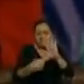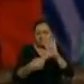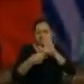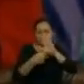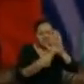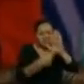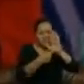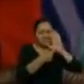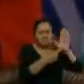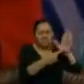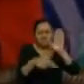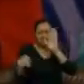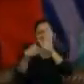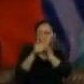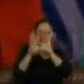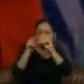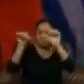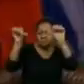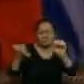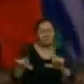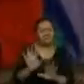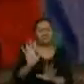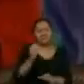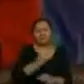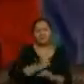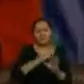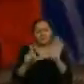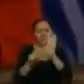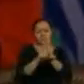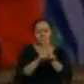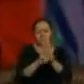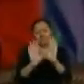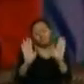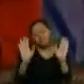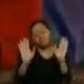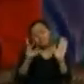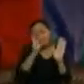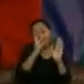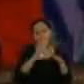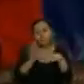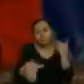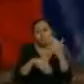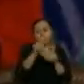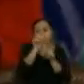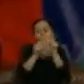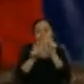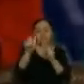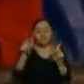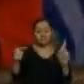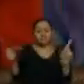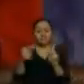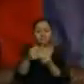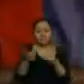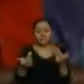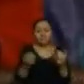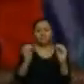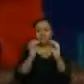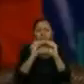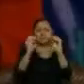la calumnia, sí debemos evitar la diatriba, sí debemos evitar la denostación de la gente. Y creo que